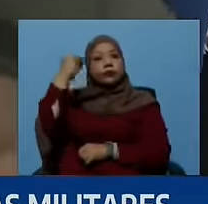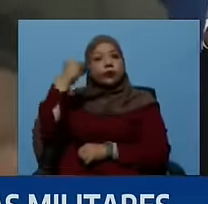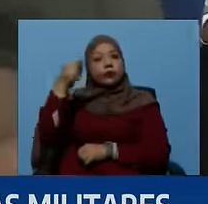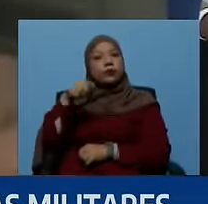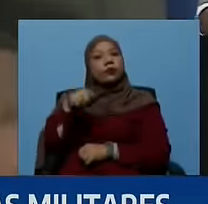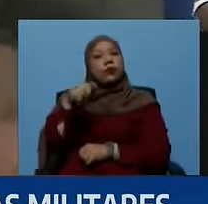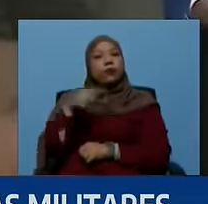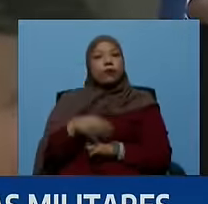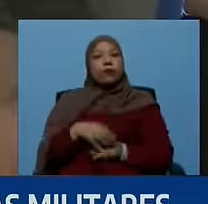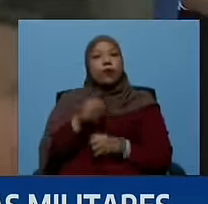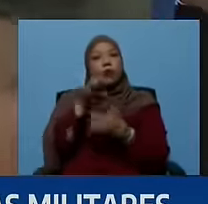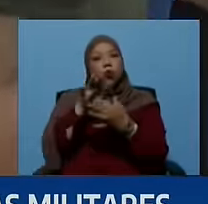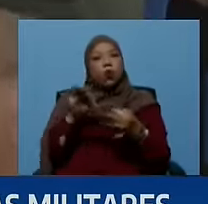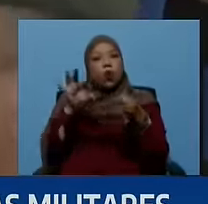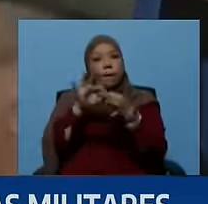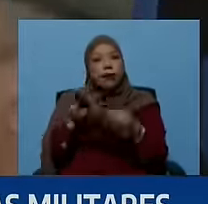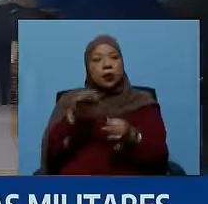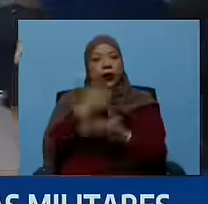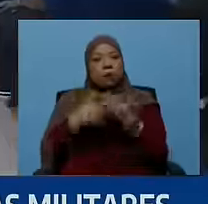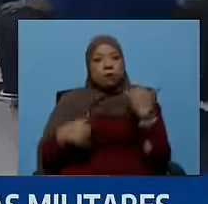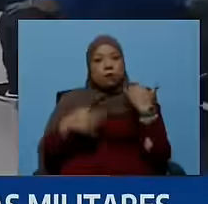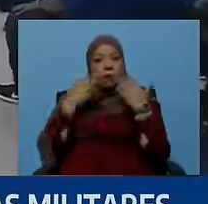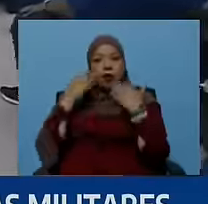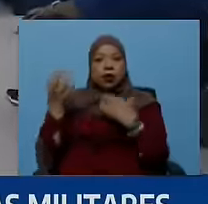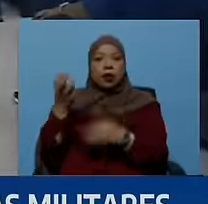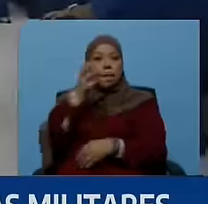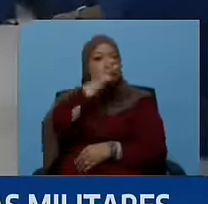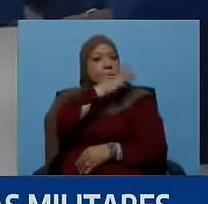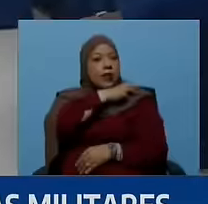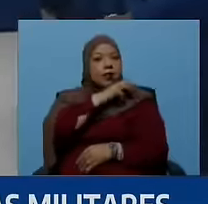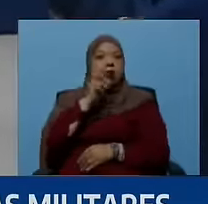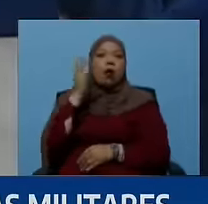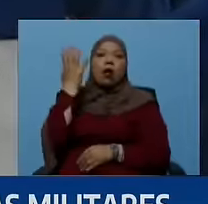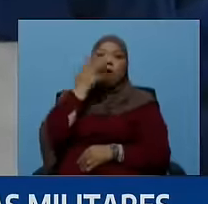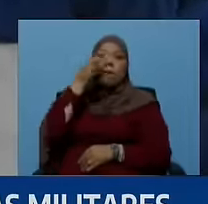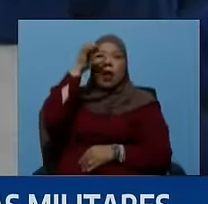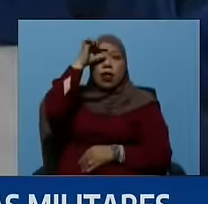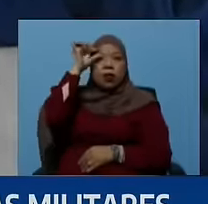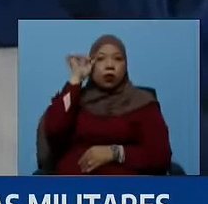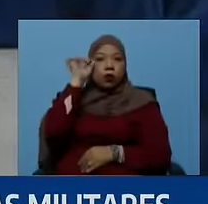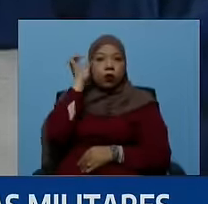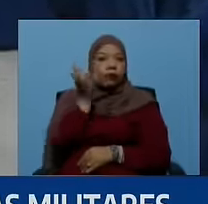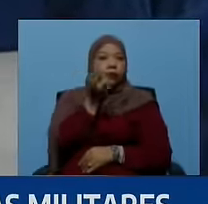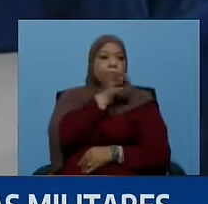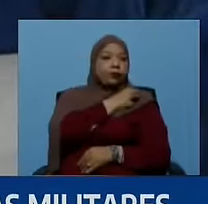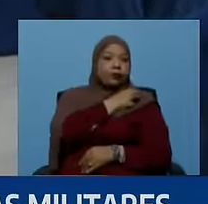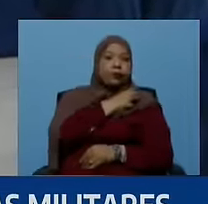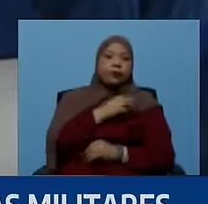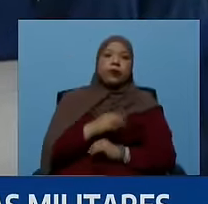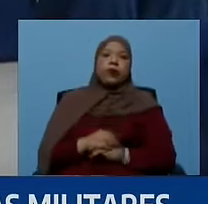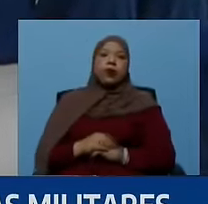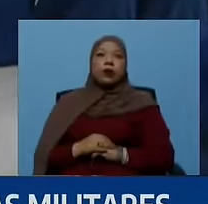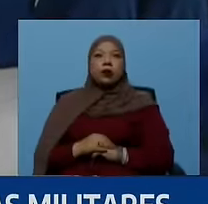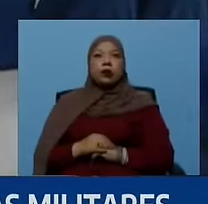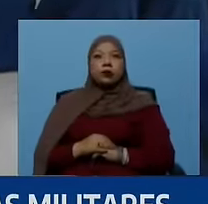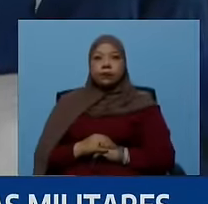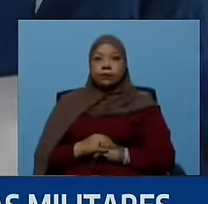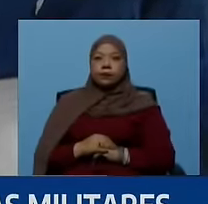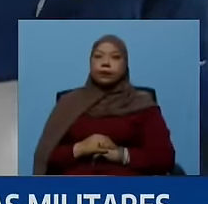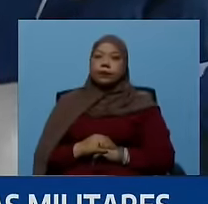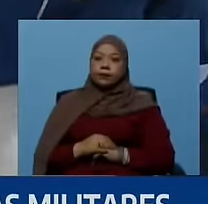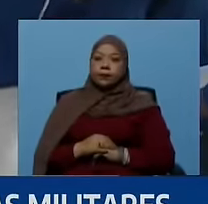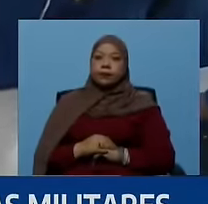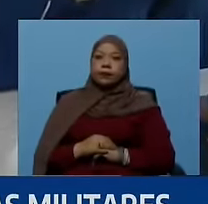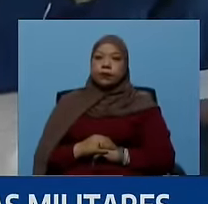a ti un comentario general padrino s es mi comandante en jefe y